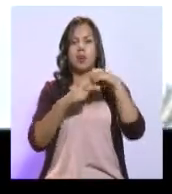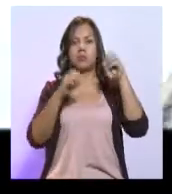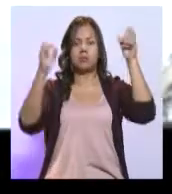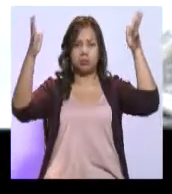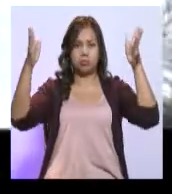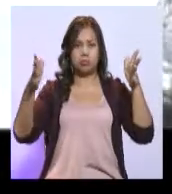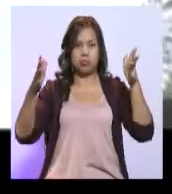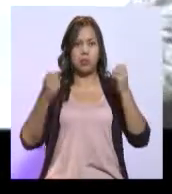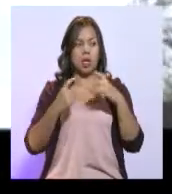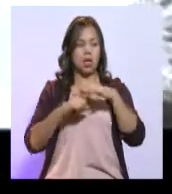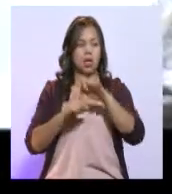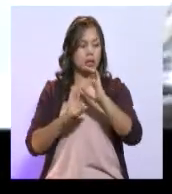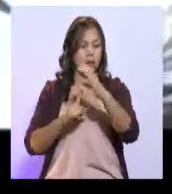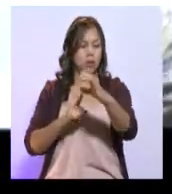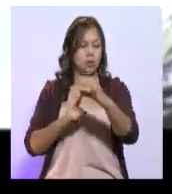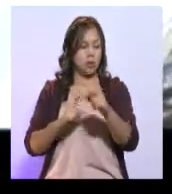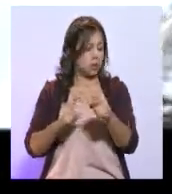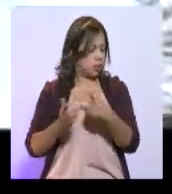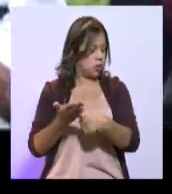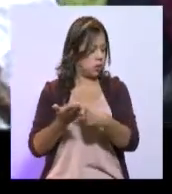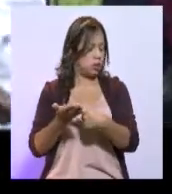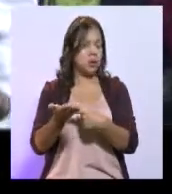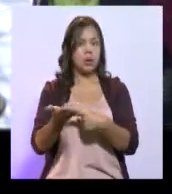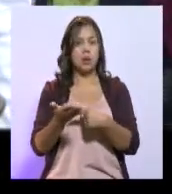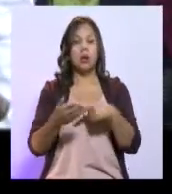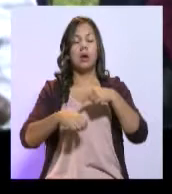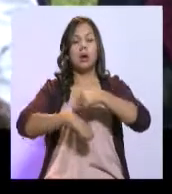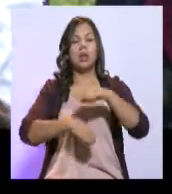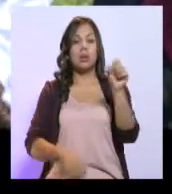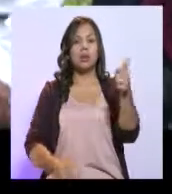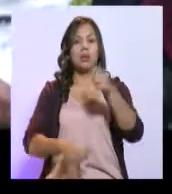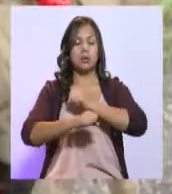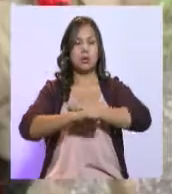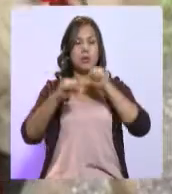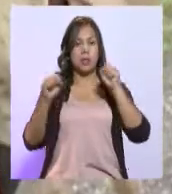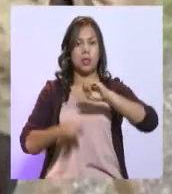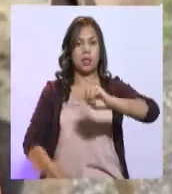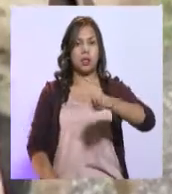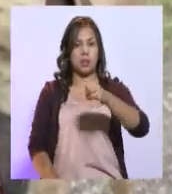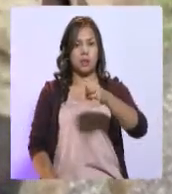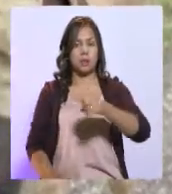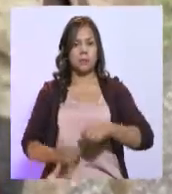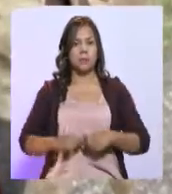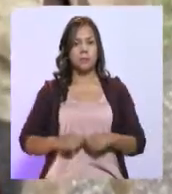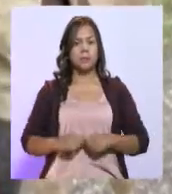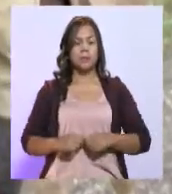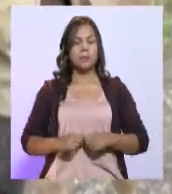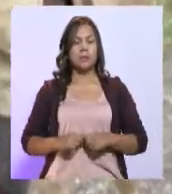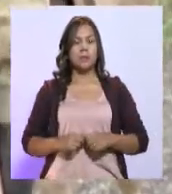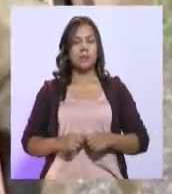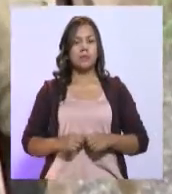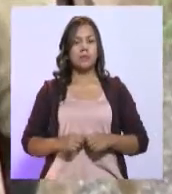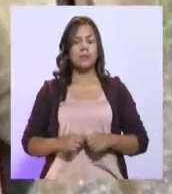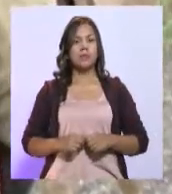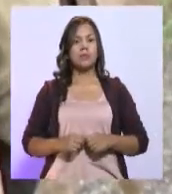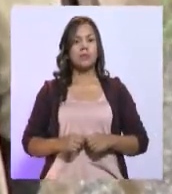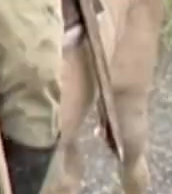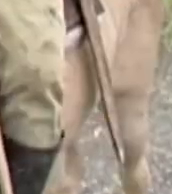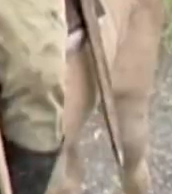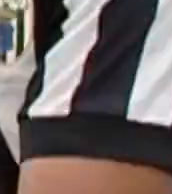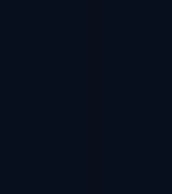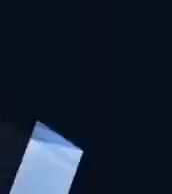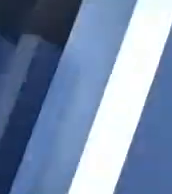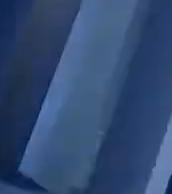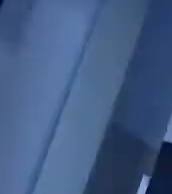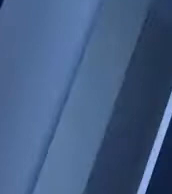bilingüe. La convocatoria a debate ante el Pleno está prevista a las 10 horas de este jueves. Mariela Logroño, TVL Noticias.